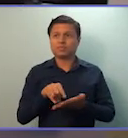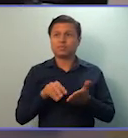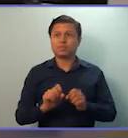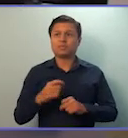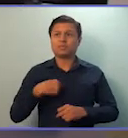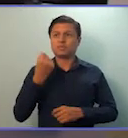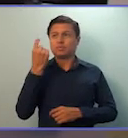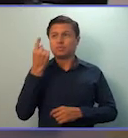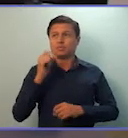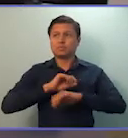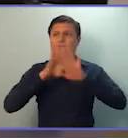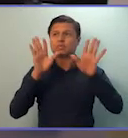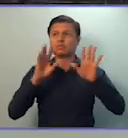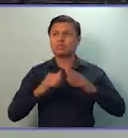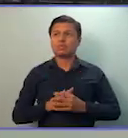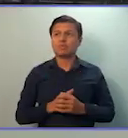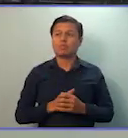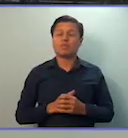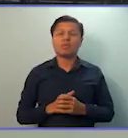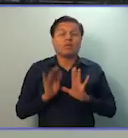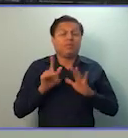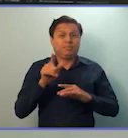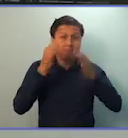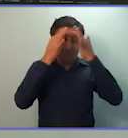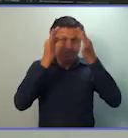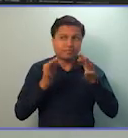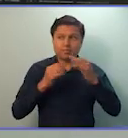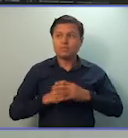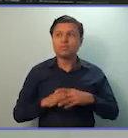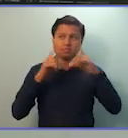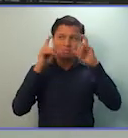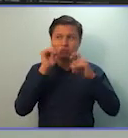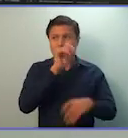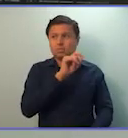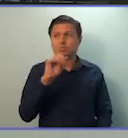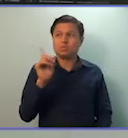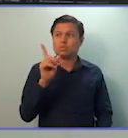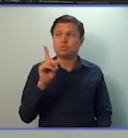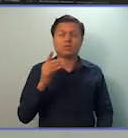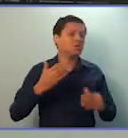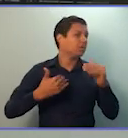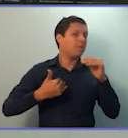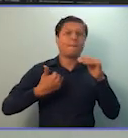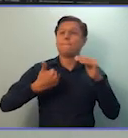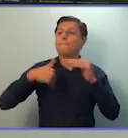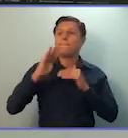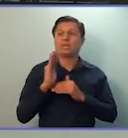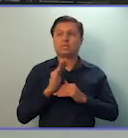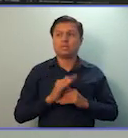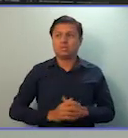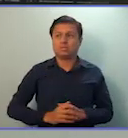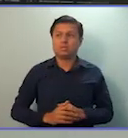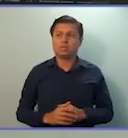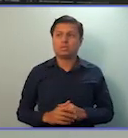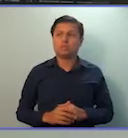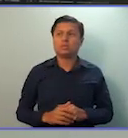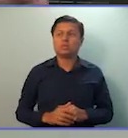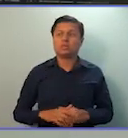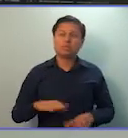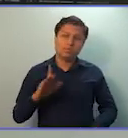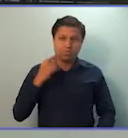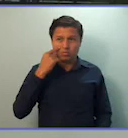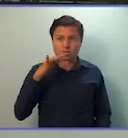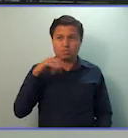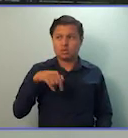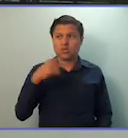claro que en esas marcas si usted decide sport no debe sobrepasar la cantidad es decir en este